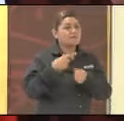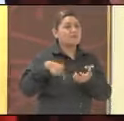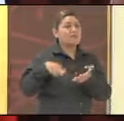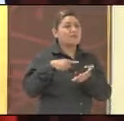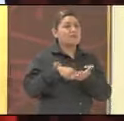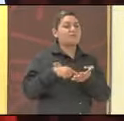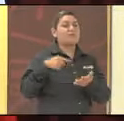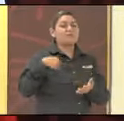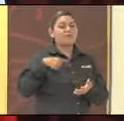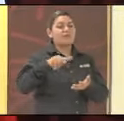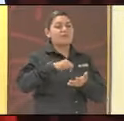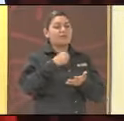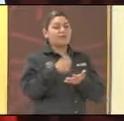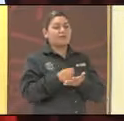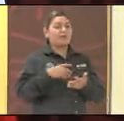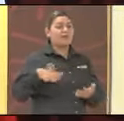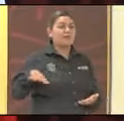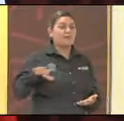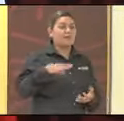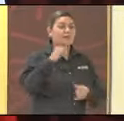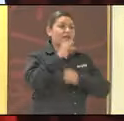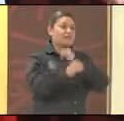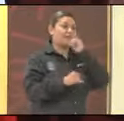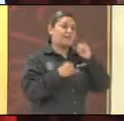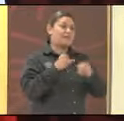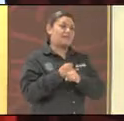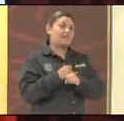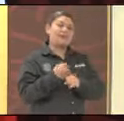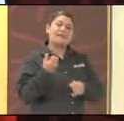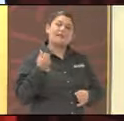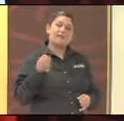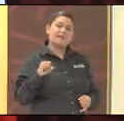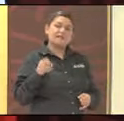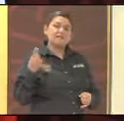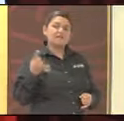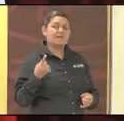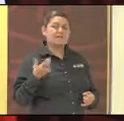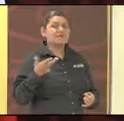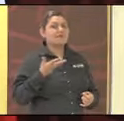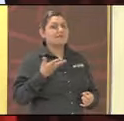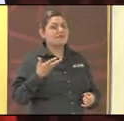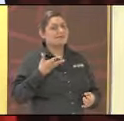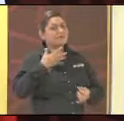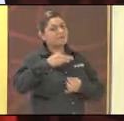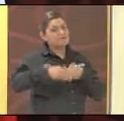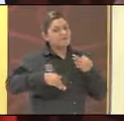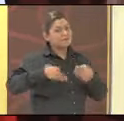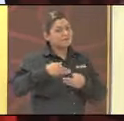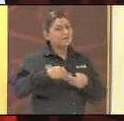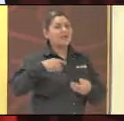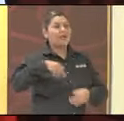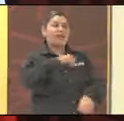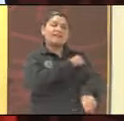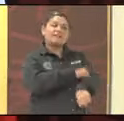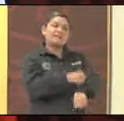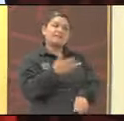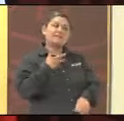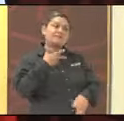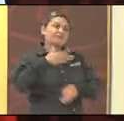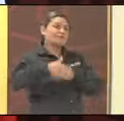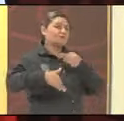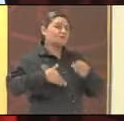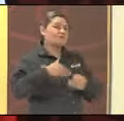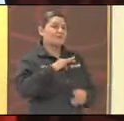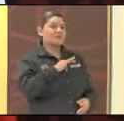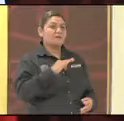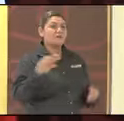en nuestro estado, y a nivel nacional e internacional. Así que, pues, tenemos todo. Altamira lo tiene todo para poder